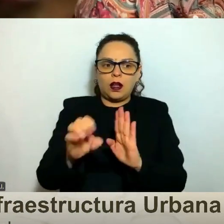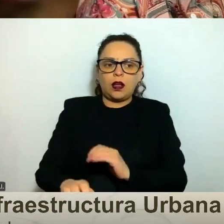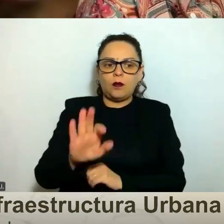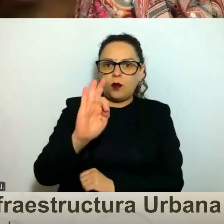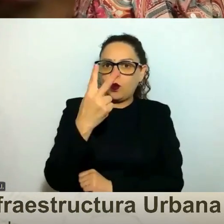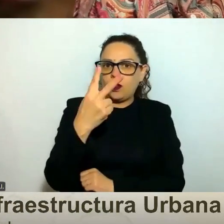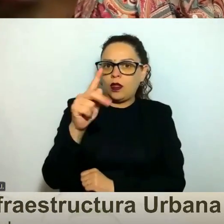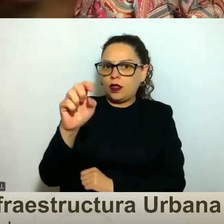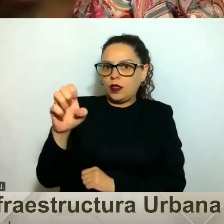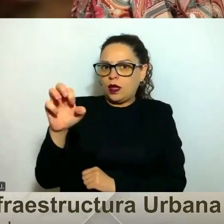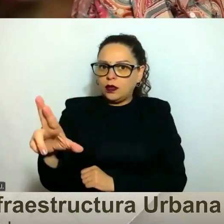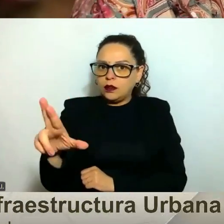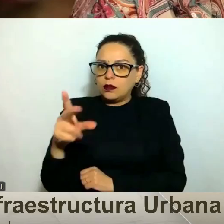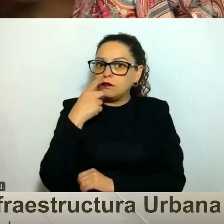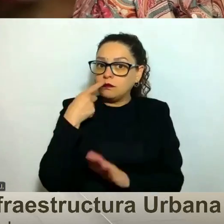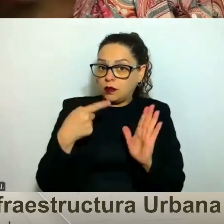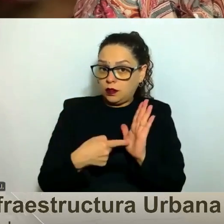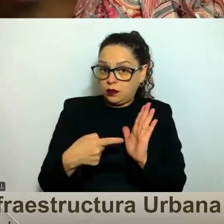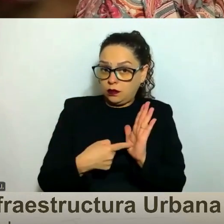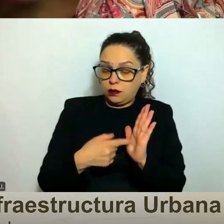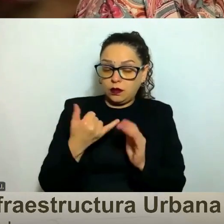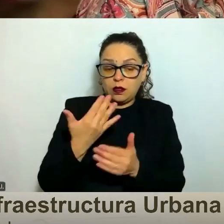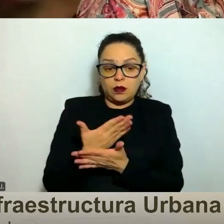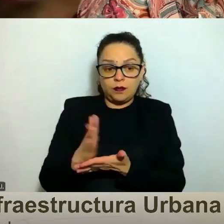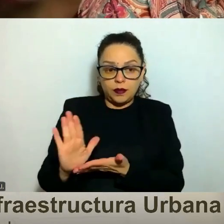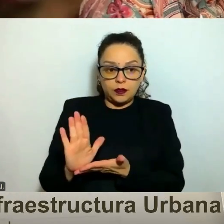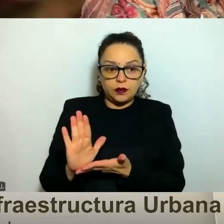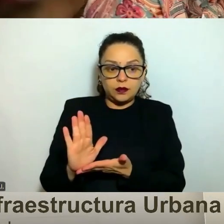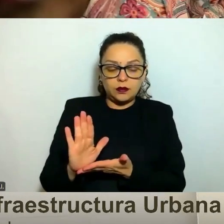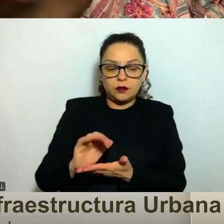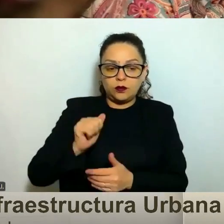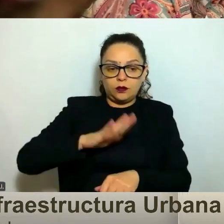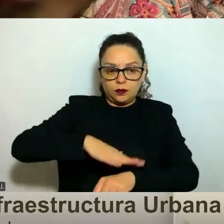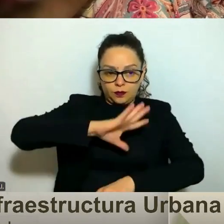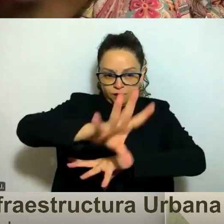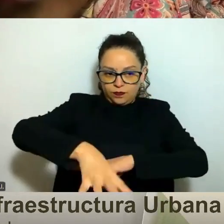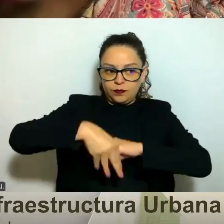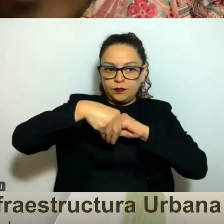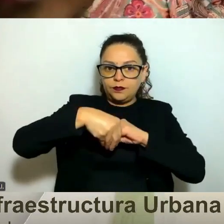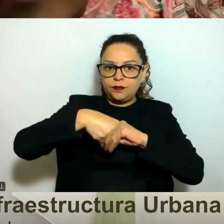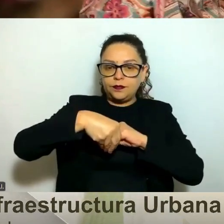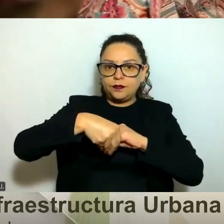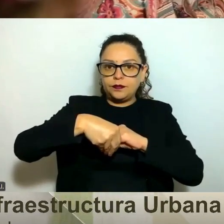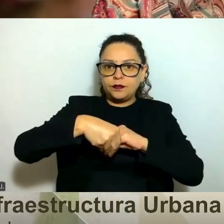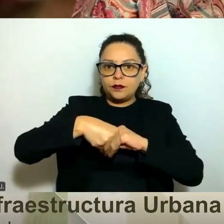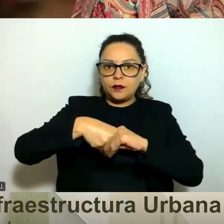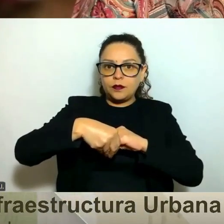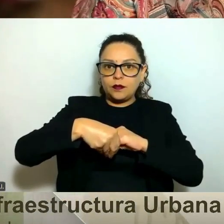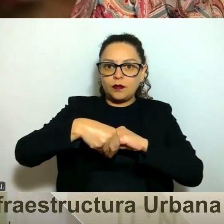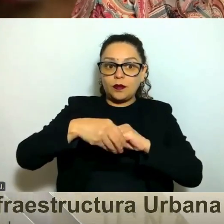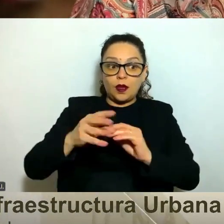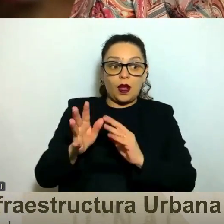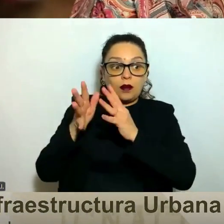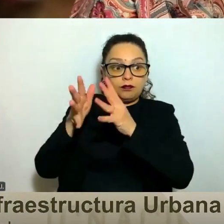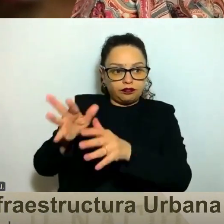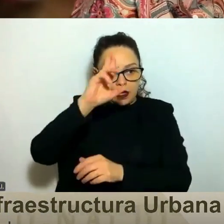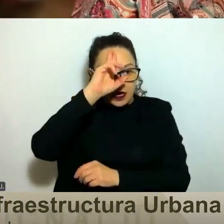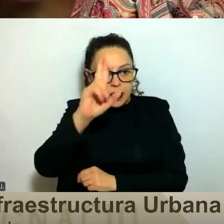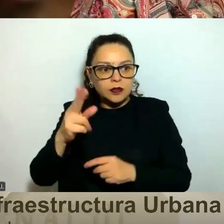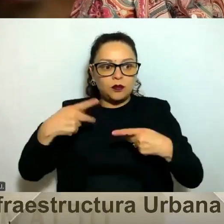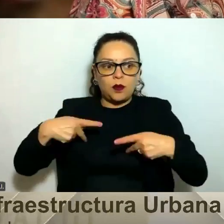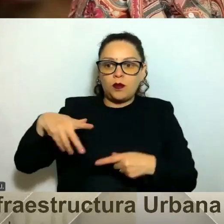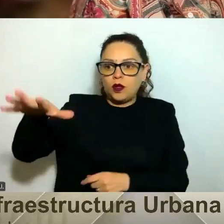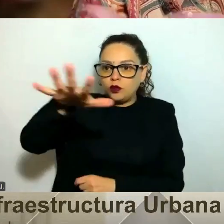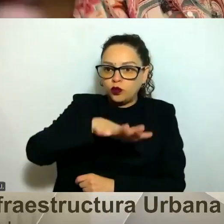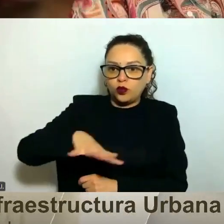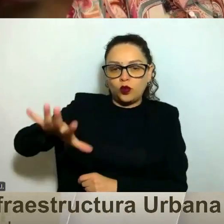y adicionalmente, pues no estamos dándole un espacio a la opinión ciudadana como